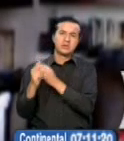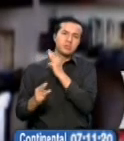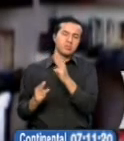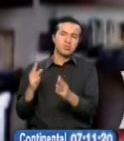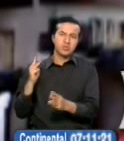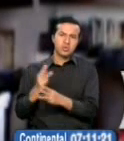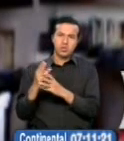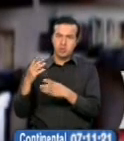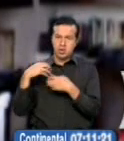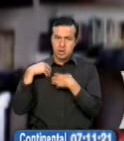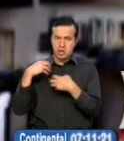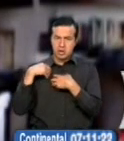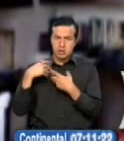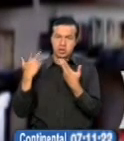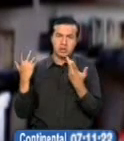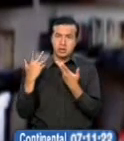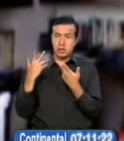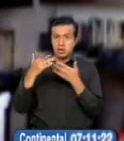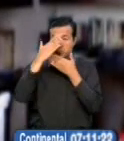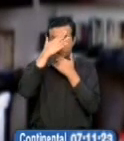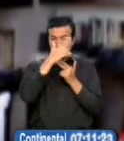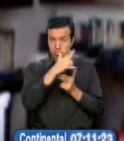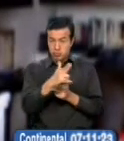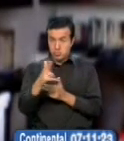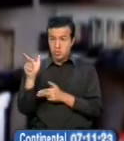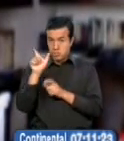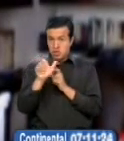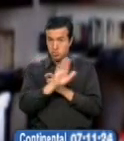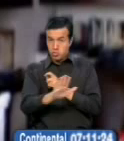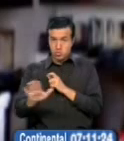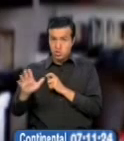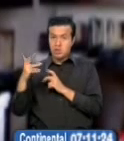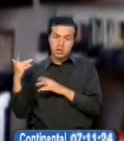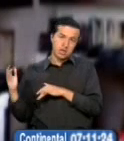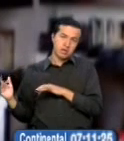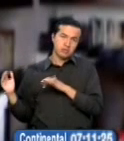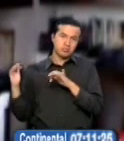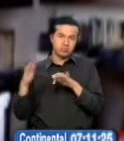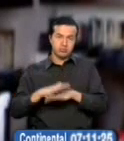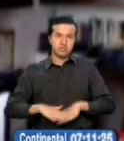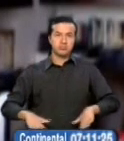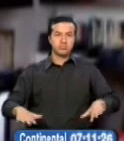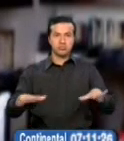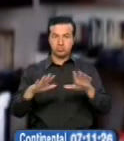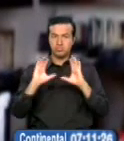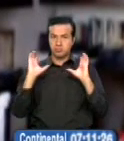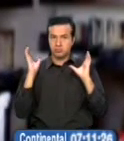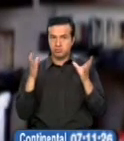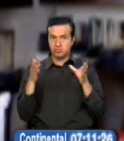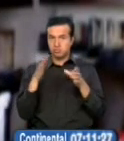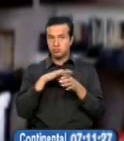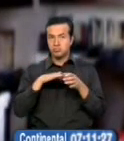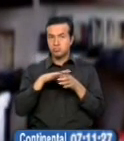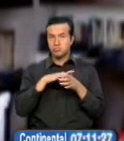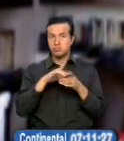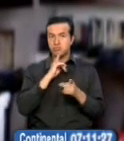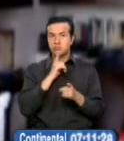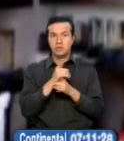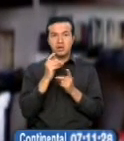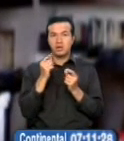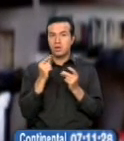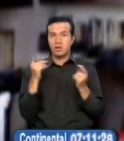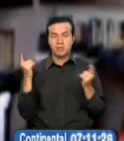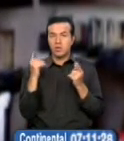para garantizar que esos guerrilleros que hoy en día se están moviendo hacia unas zonas de concentración tengan